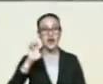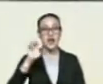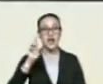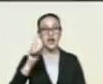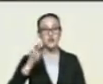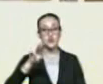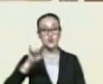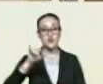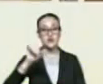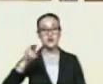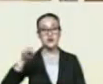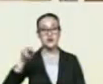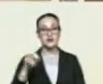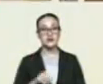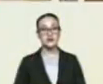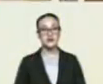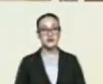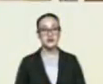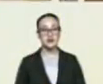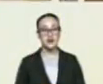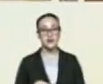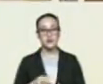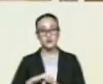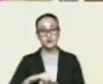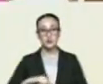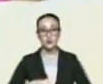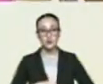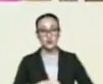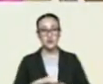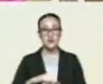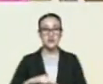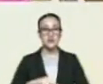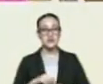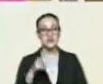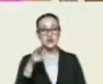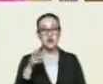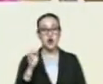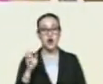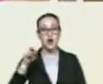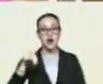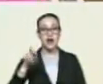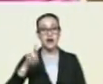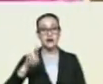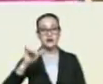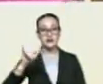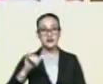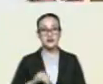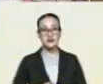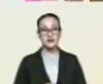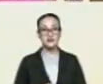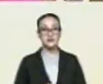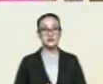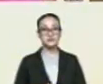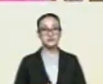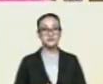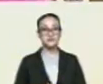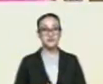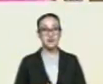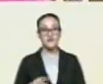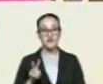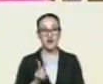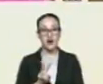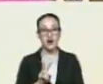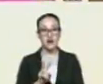Rojas, del Estado Trujillo, Henry Rangel Silva, del Estado